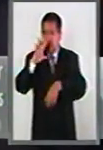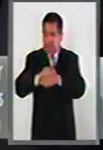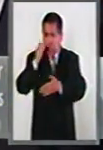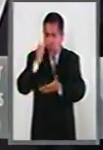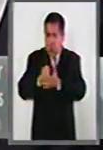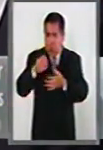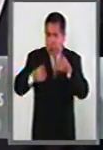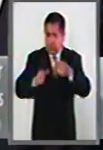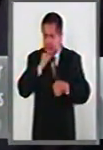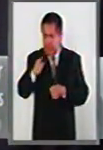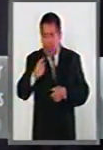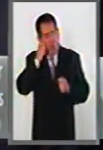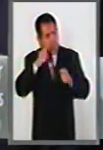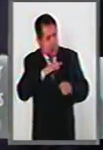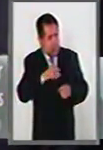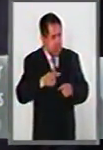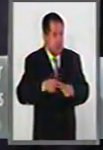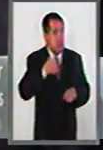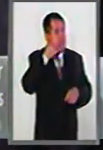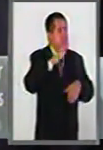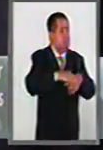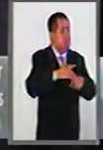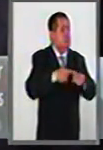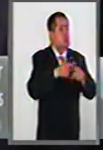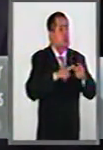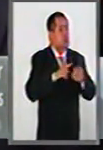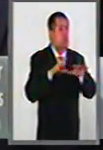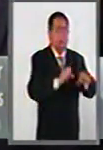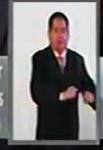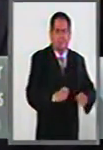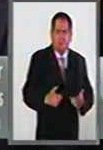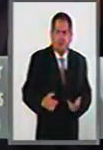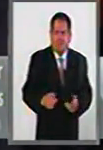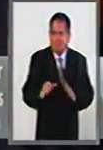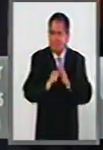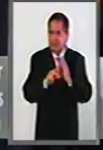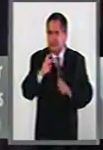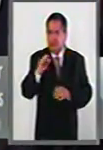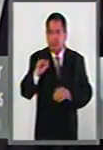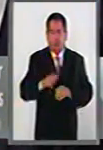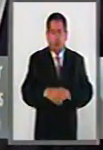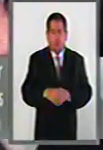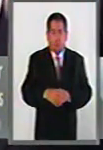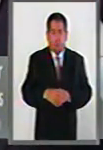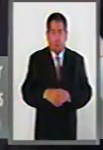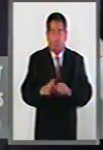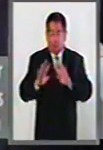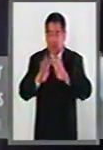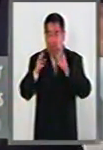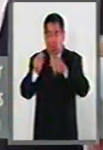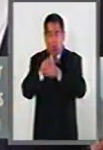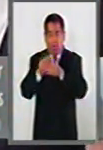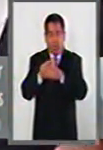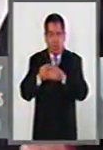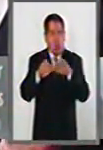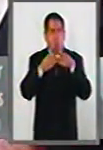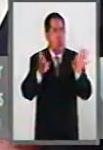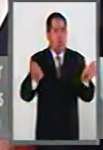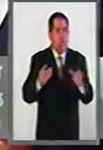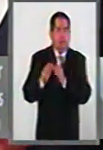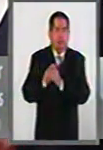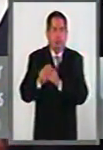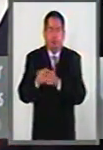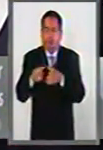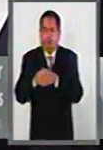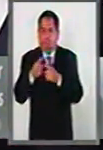judicial, artículo 299. Las audiencias no son públicas.